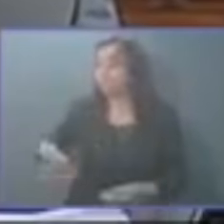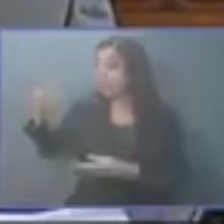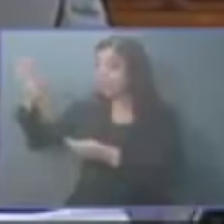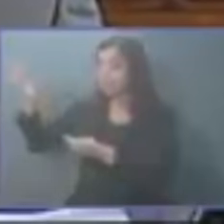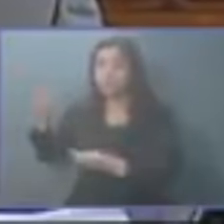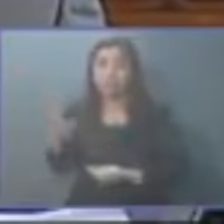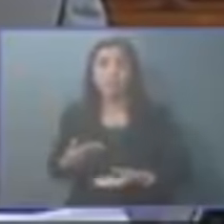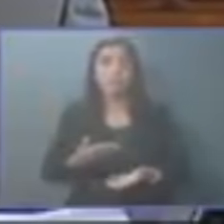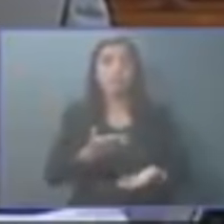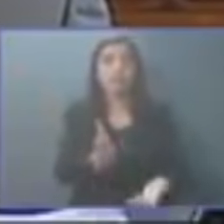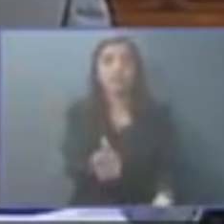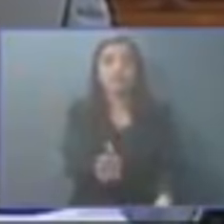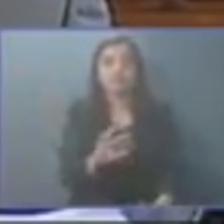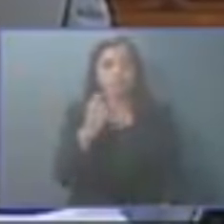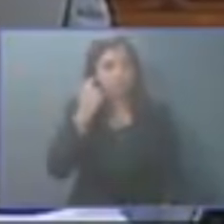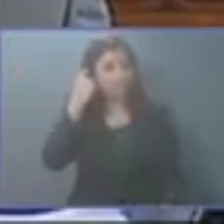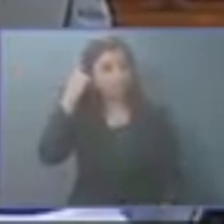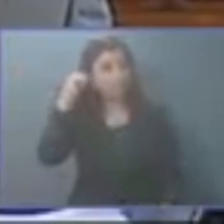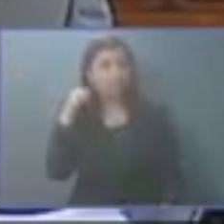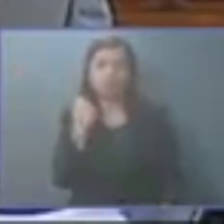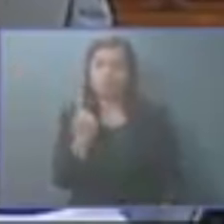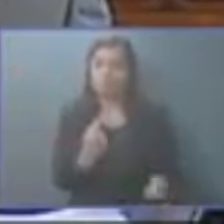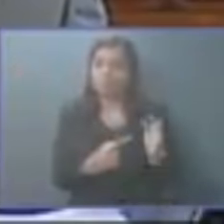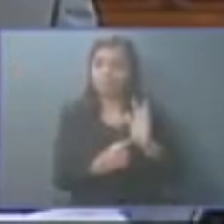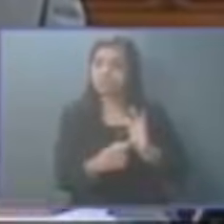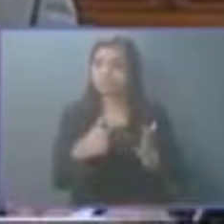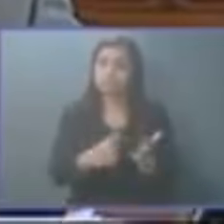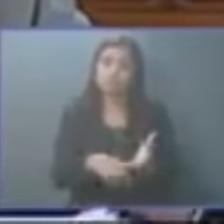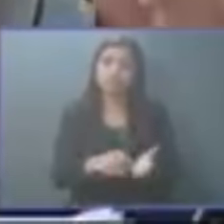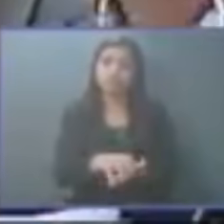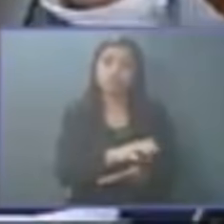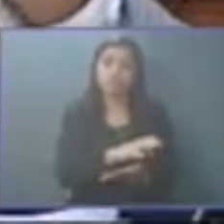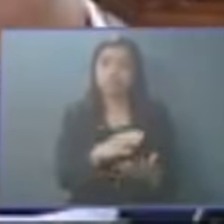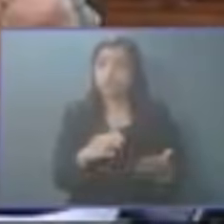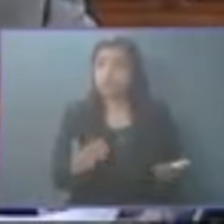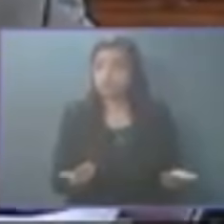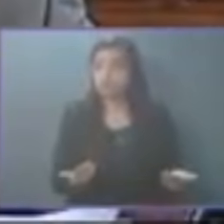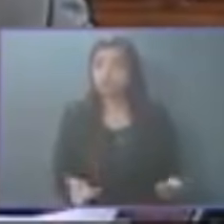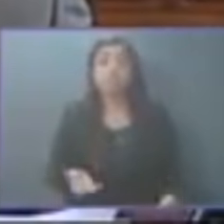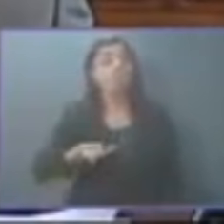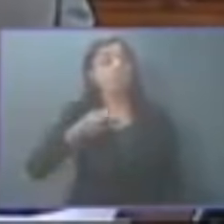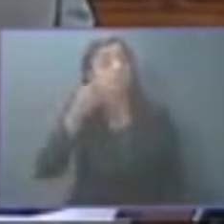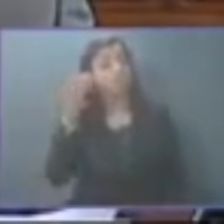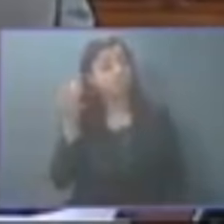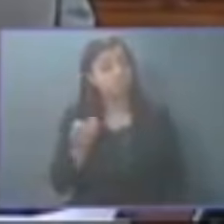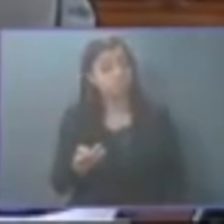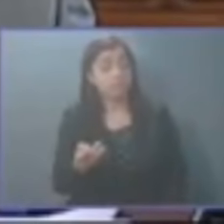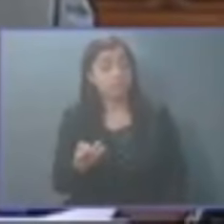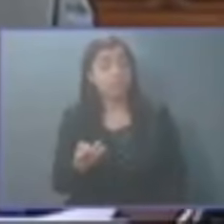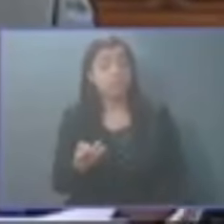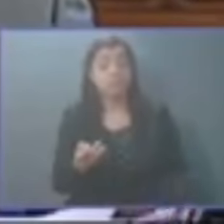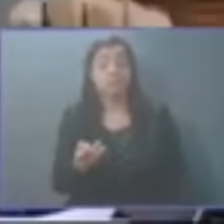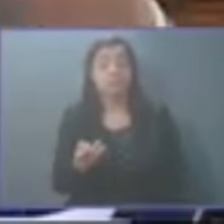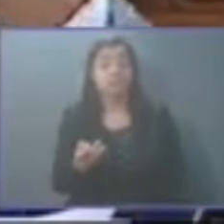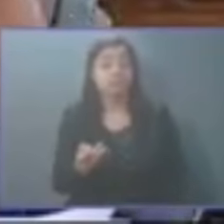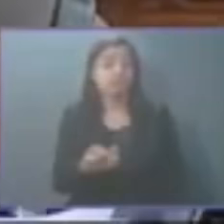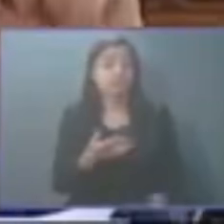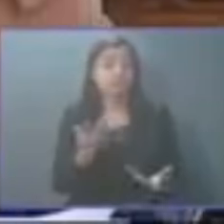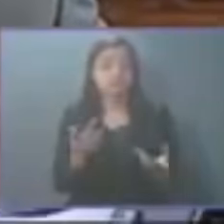un candidato a alcalde, en contra de las medidas